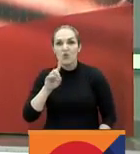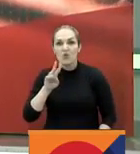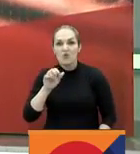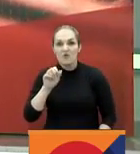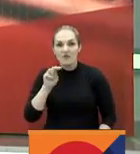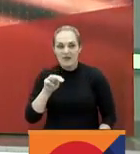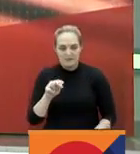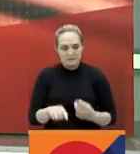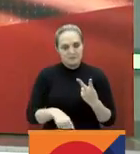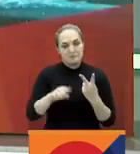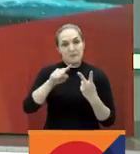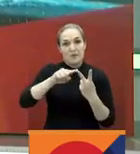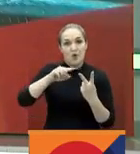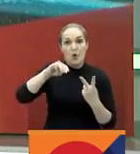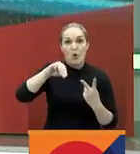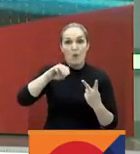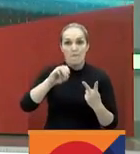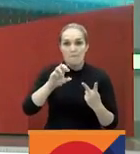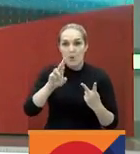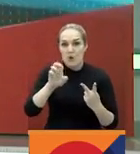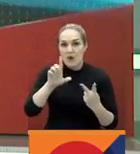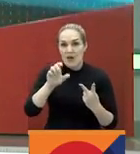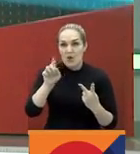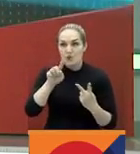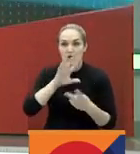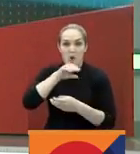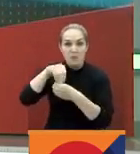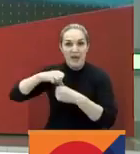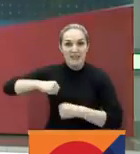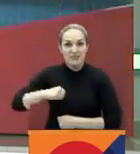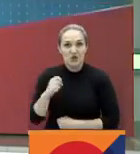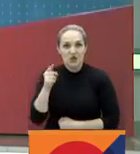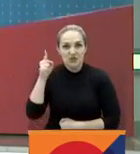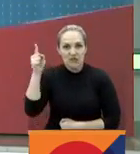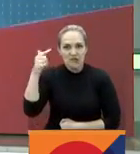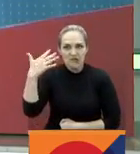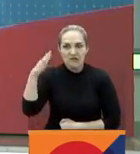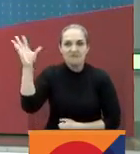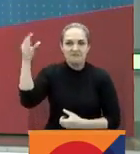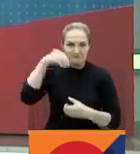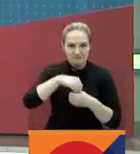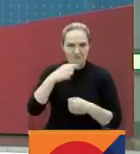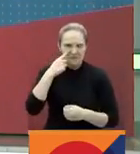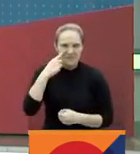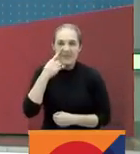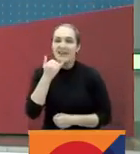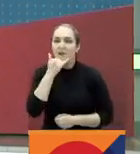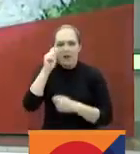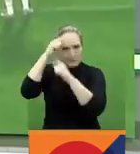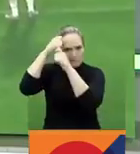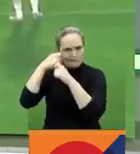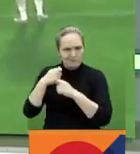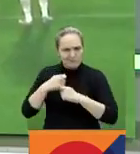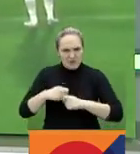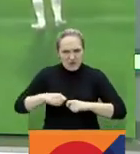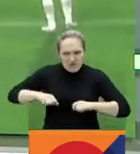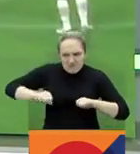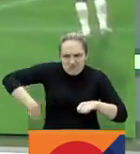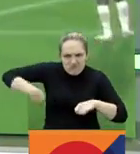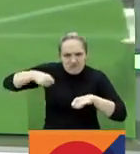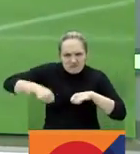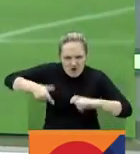Alfredo Morelos, que convirtió en el fútbol de Escocia? Comenzamos a repasar lo que hizo el Búfalo con el Atalanta frente al Milan en un